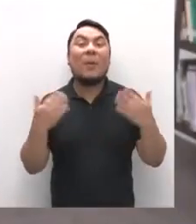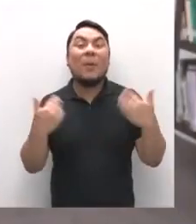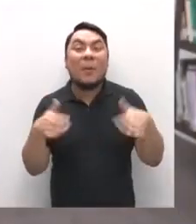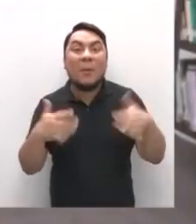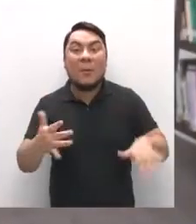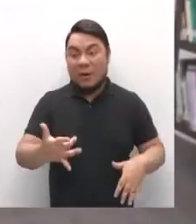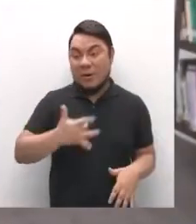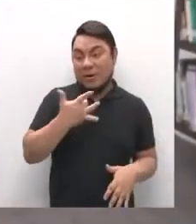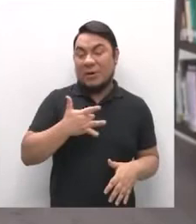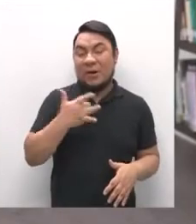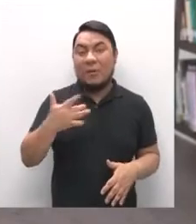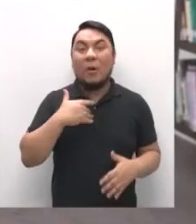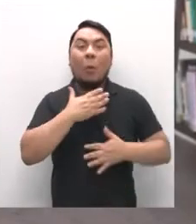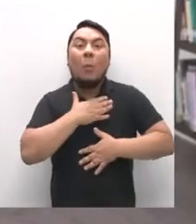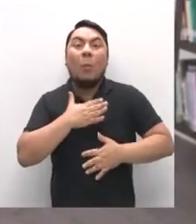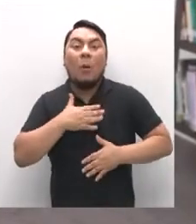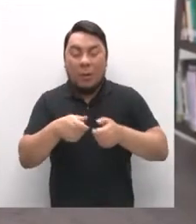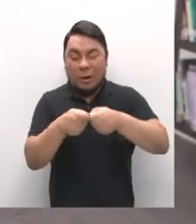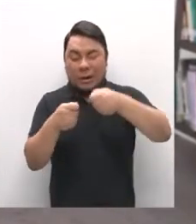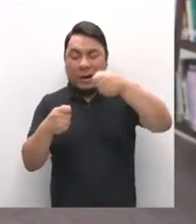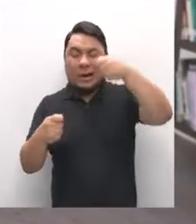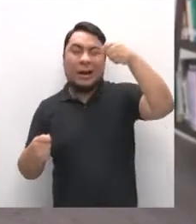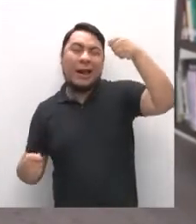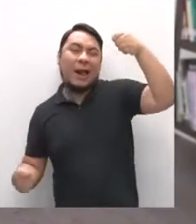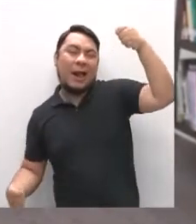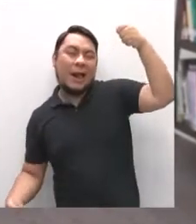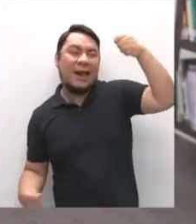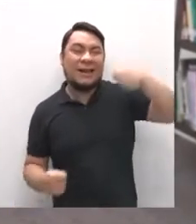¡Siento que mi cuerpo se estira mucho!